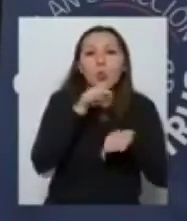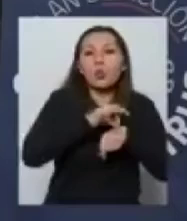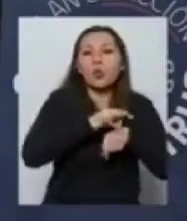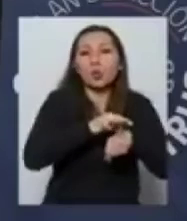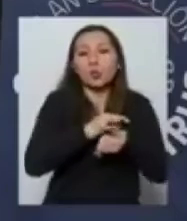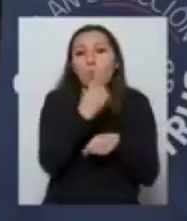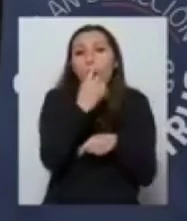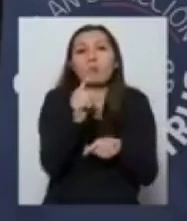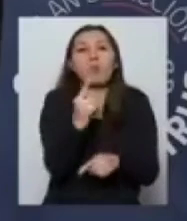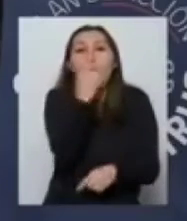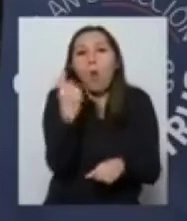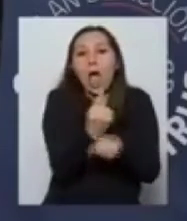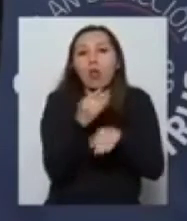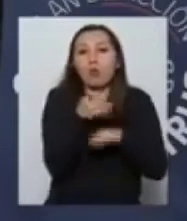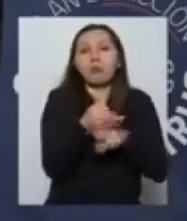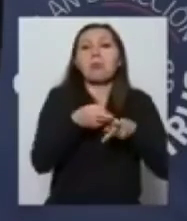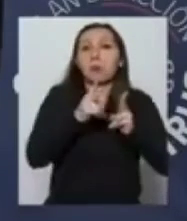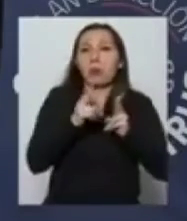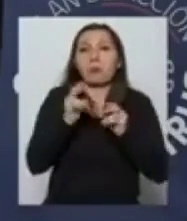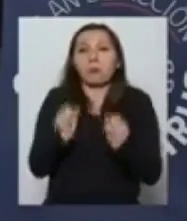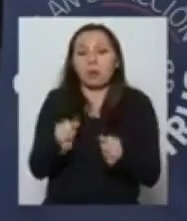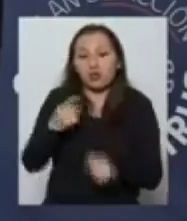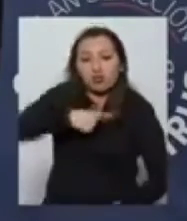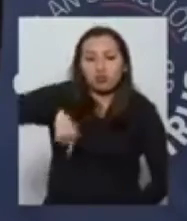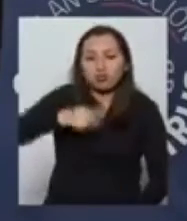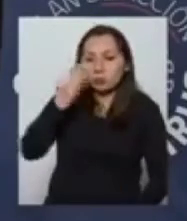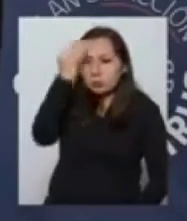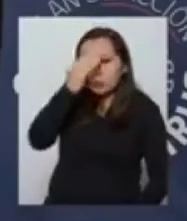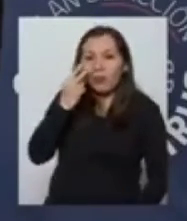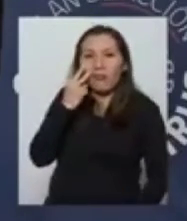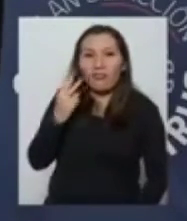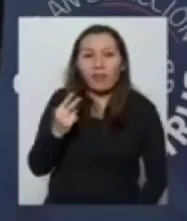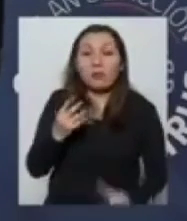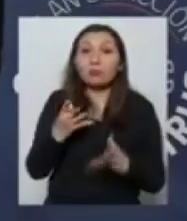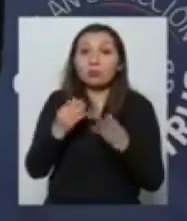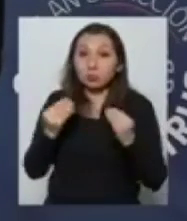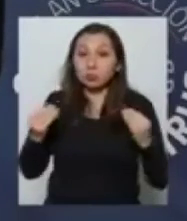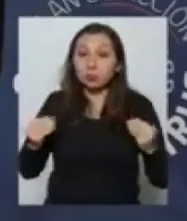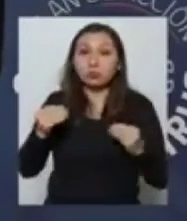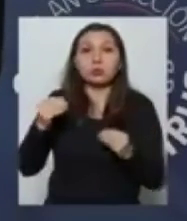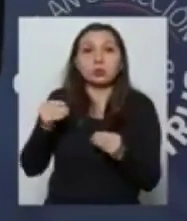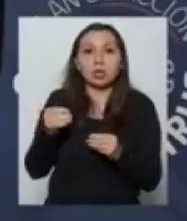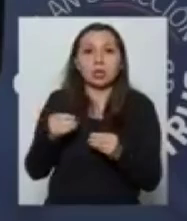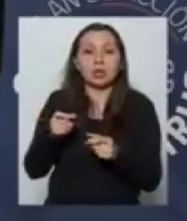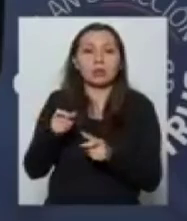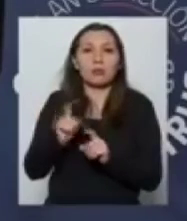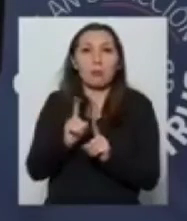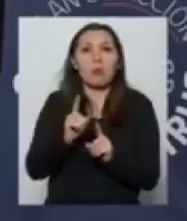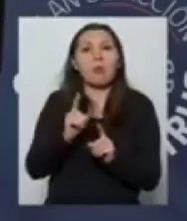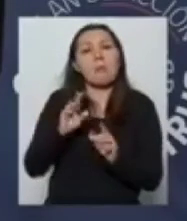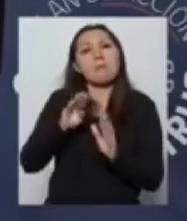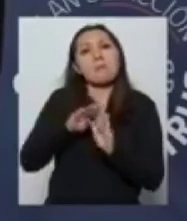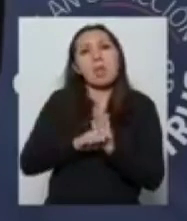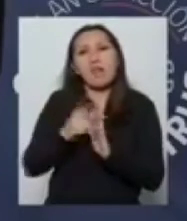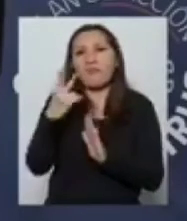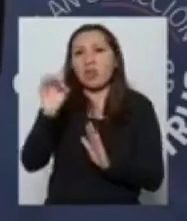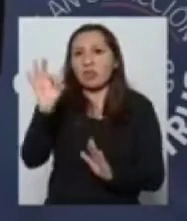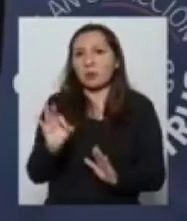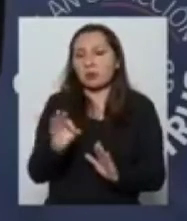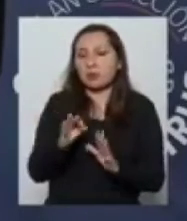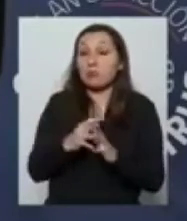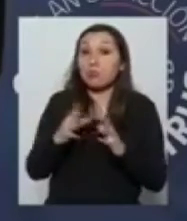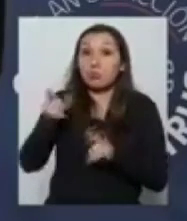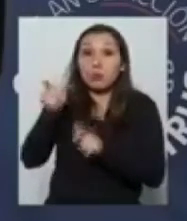insisto en la preocupación que tenemos porque vemos que una cantidad significativa, no menos del